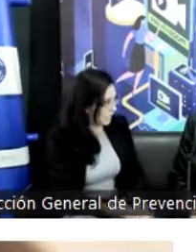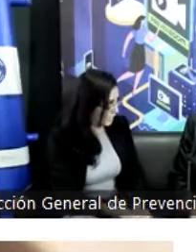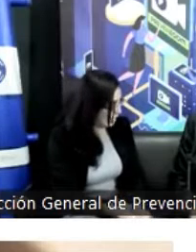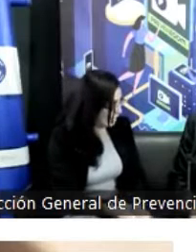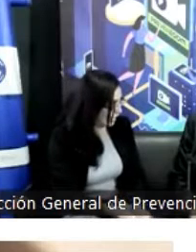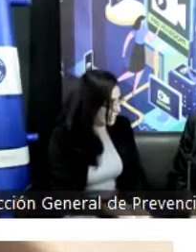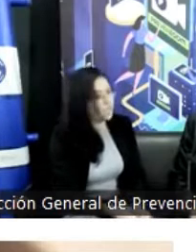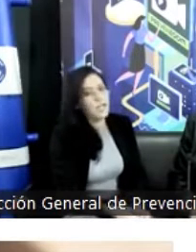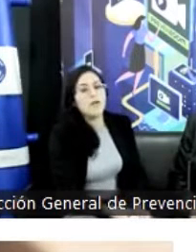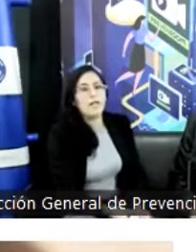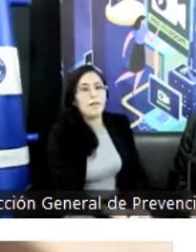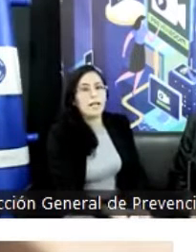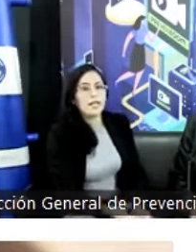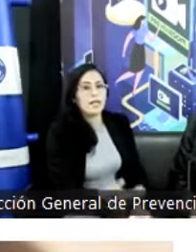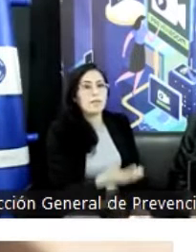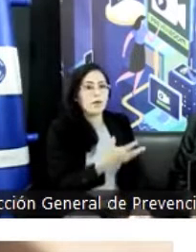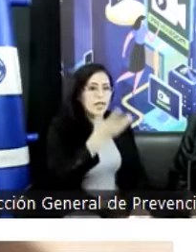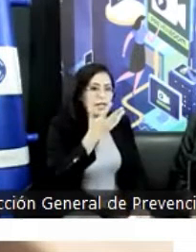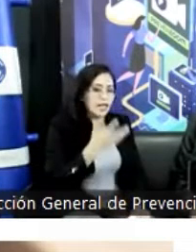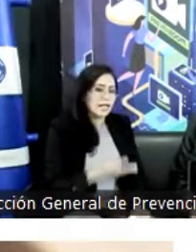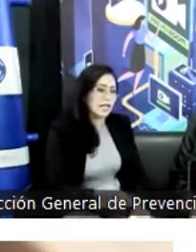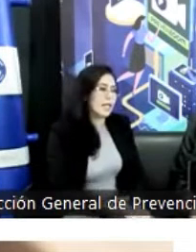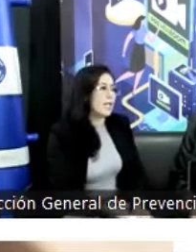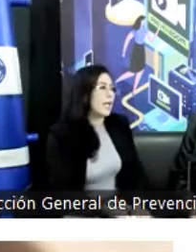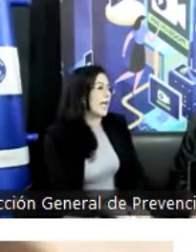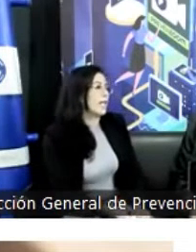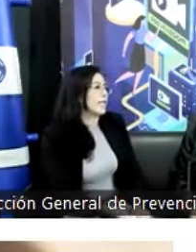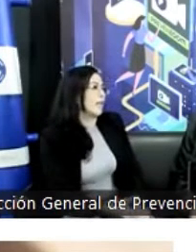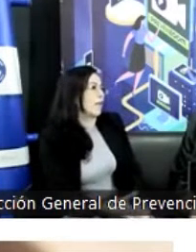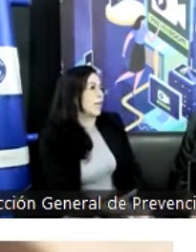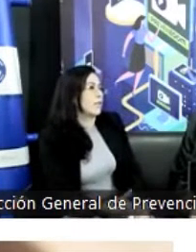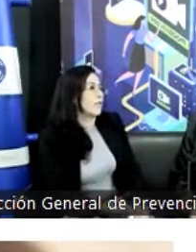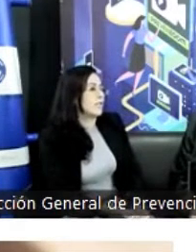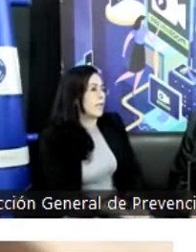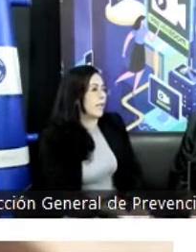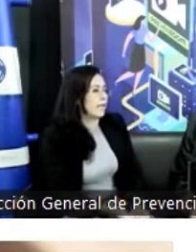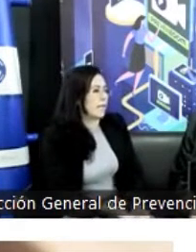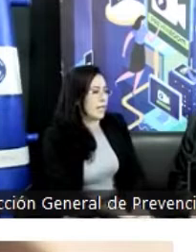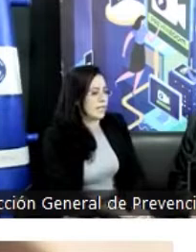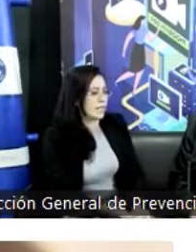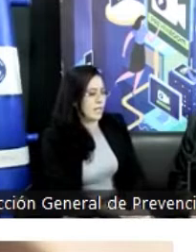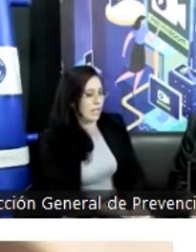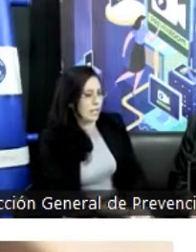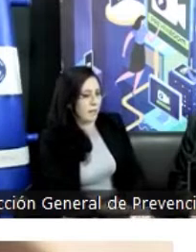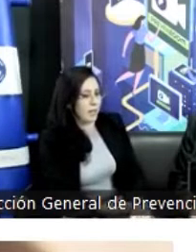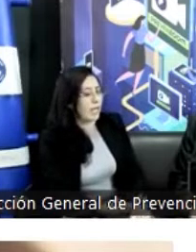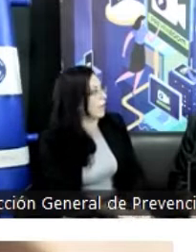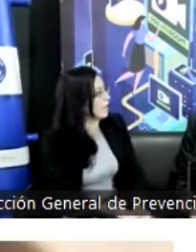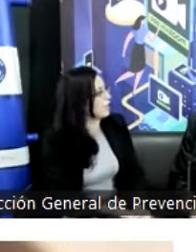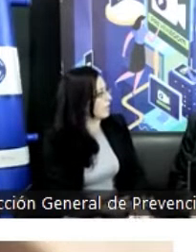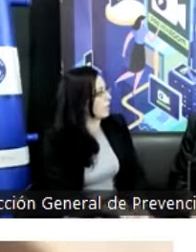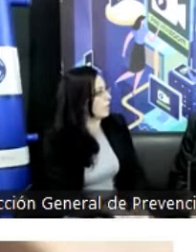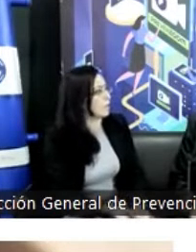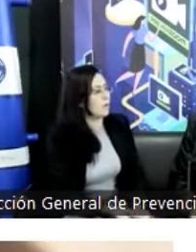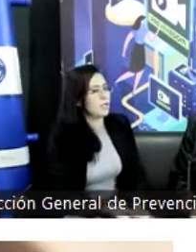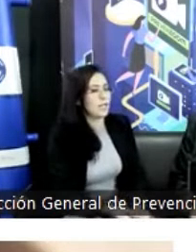dicen las estadísticas. Una parte importante de esta técnica es lo que nos muestran la ENCODAT,